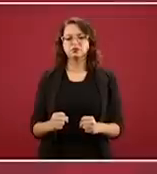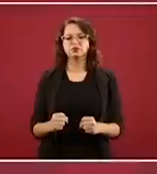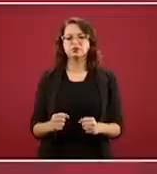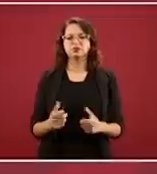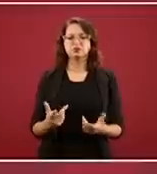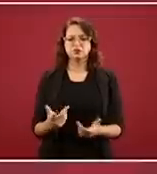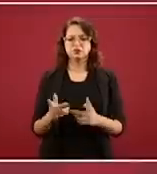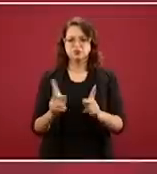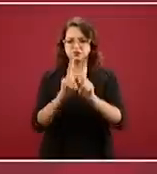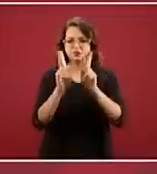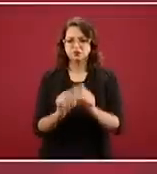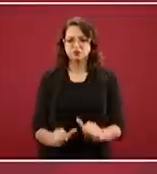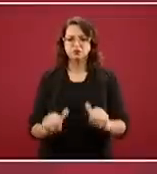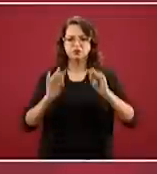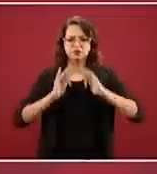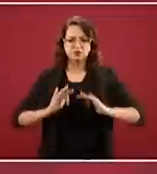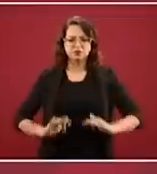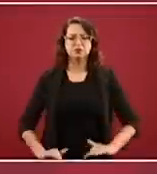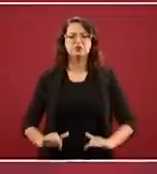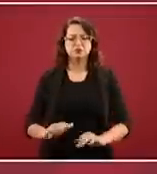garantizar la paz, la tranquilidad.